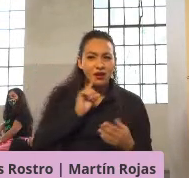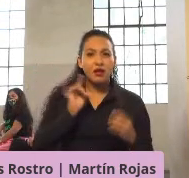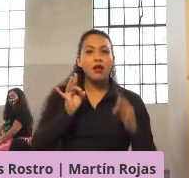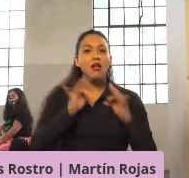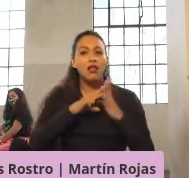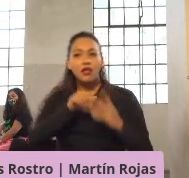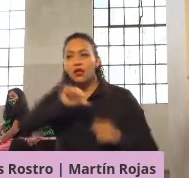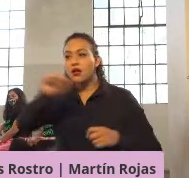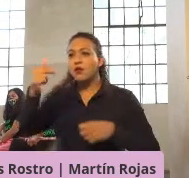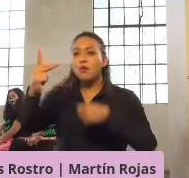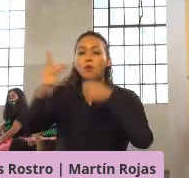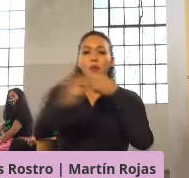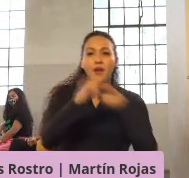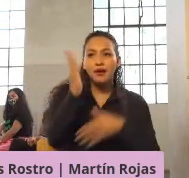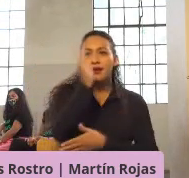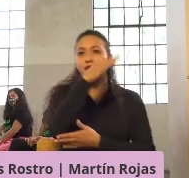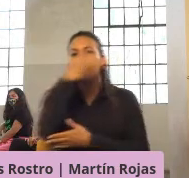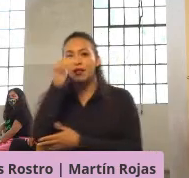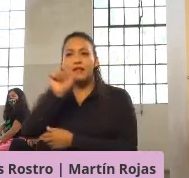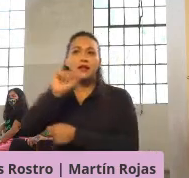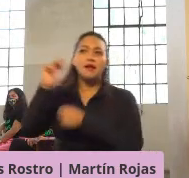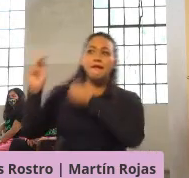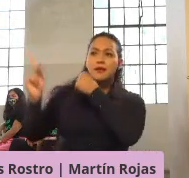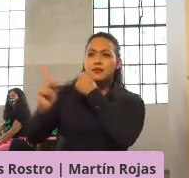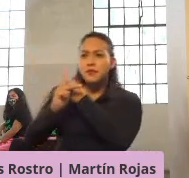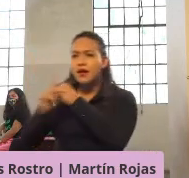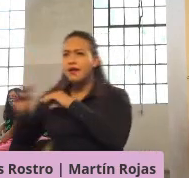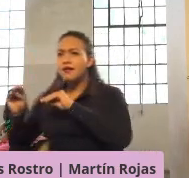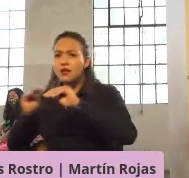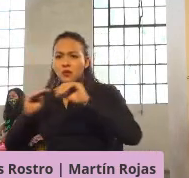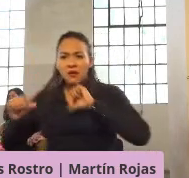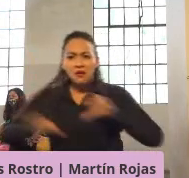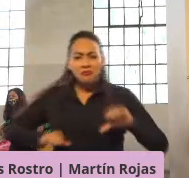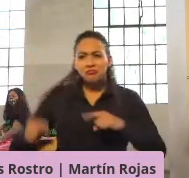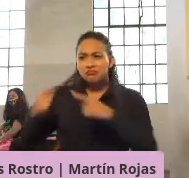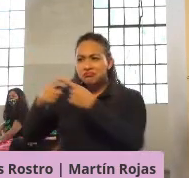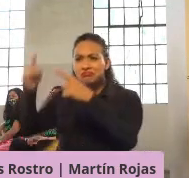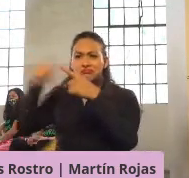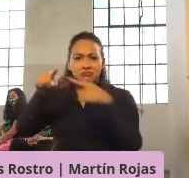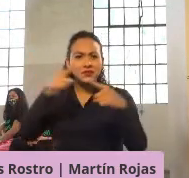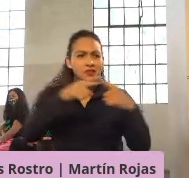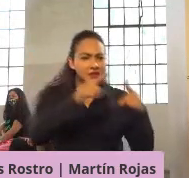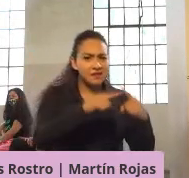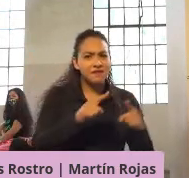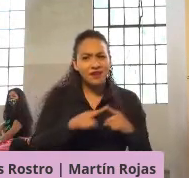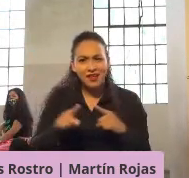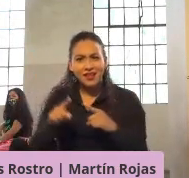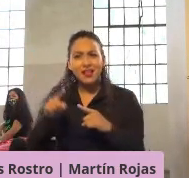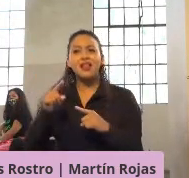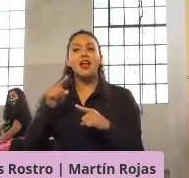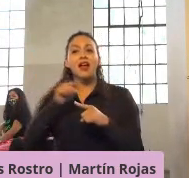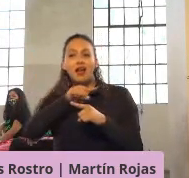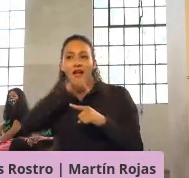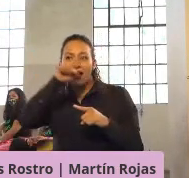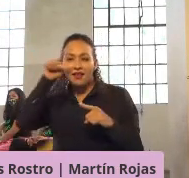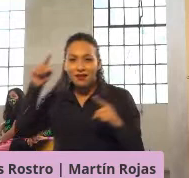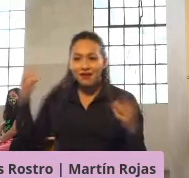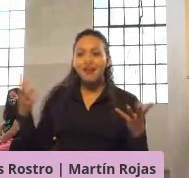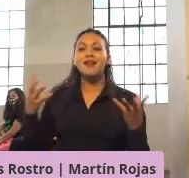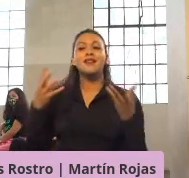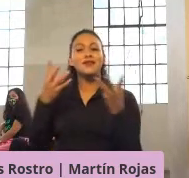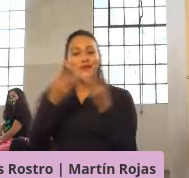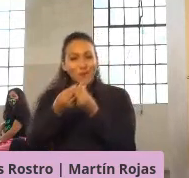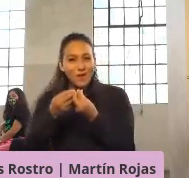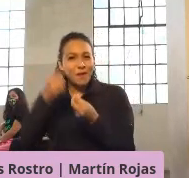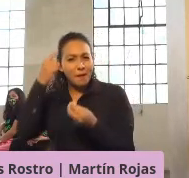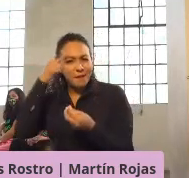cosas. Entonces yo creo que el estigma contra el activismo o ser activista es como el estigma contra ser feminista, que ahorita hemos estado